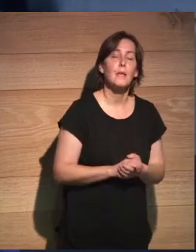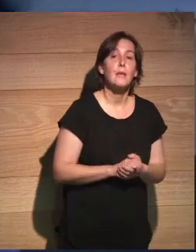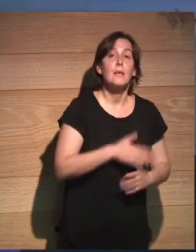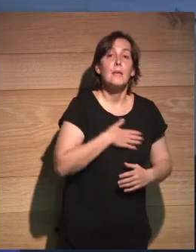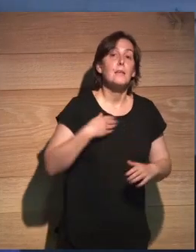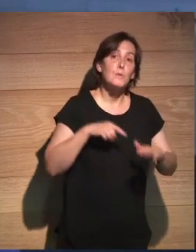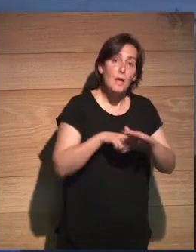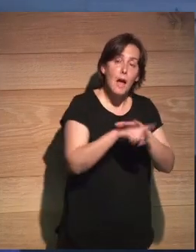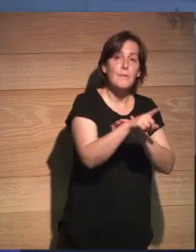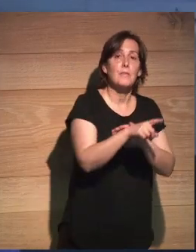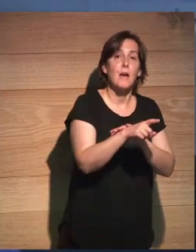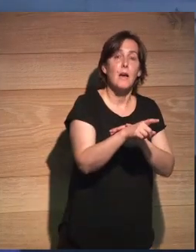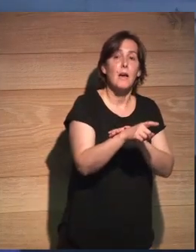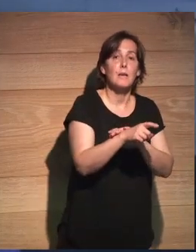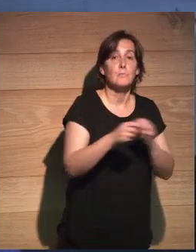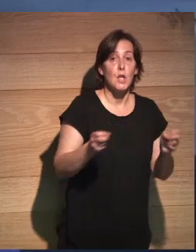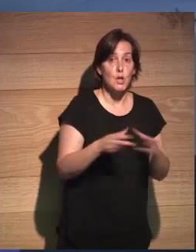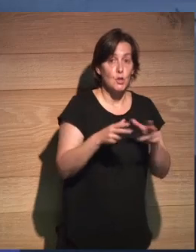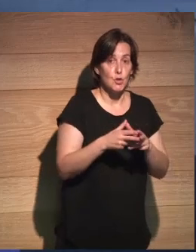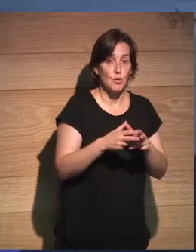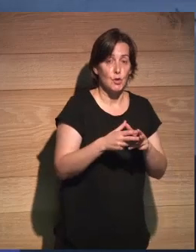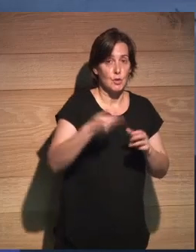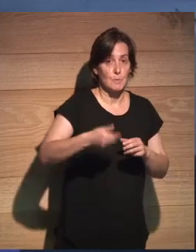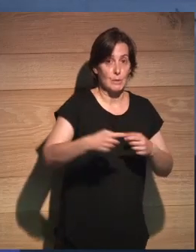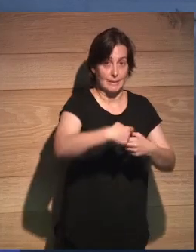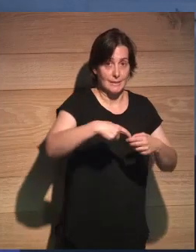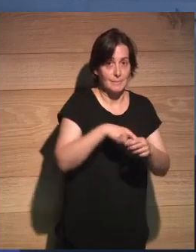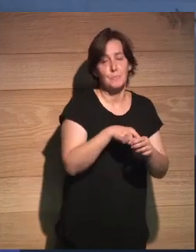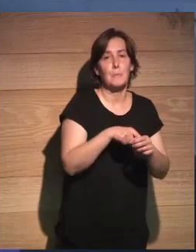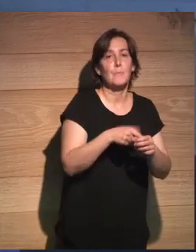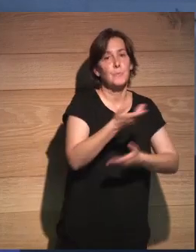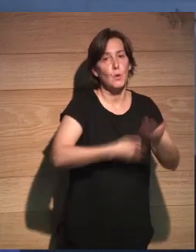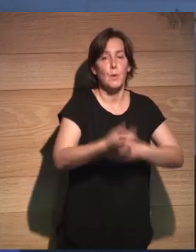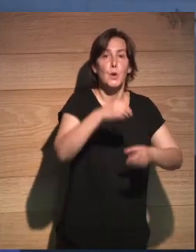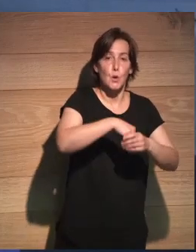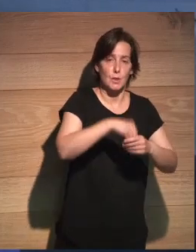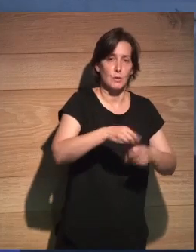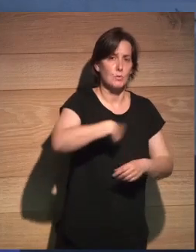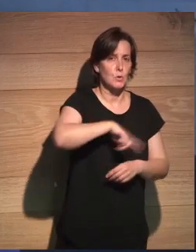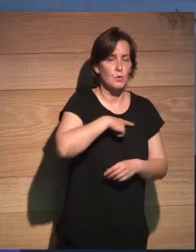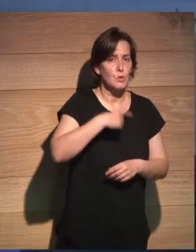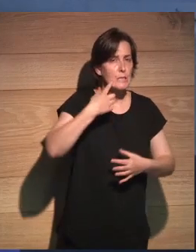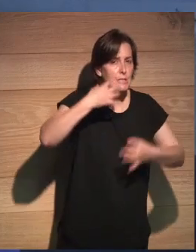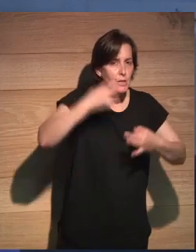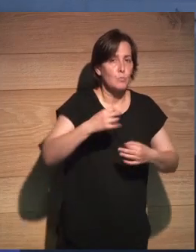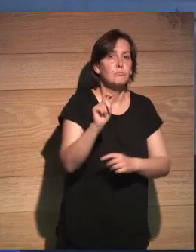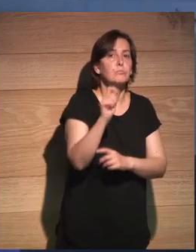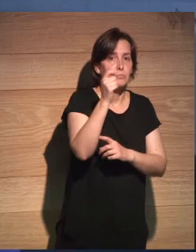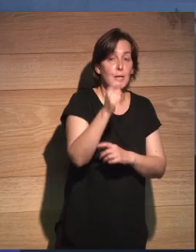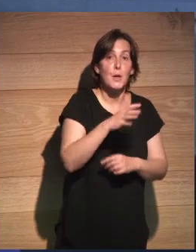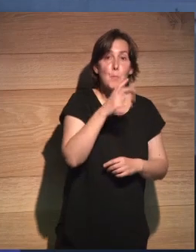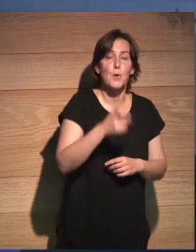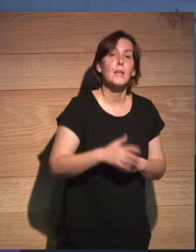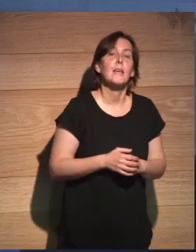avanzar en la incorporación de más socios estratégicos y colaboradores de contenido. Y estamos seguros de que lo vamos a conseguir porque